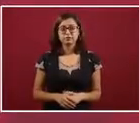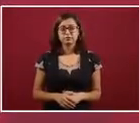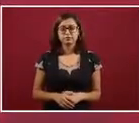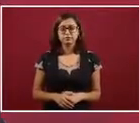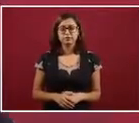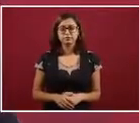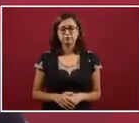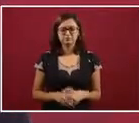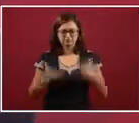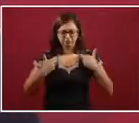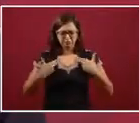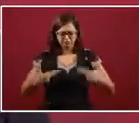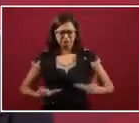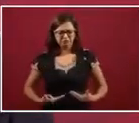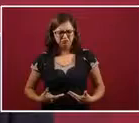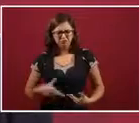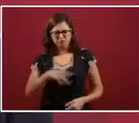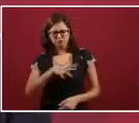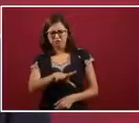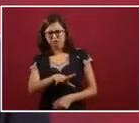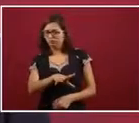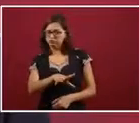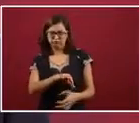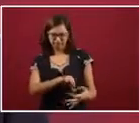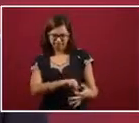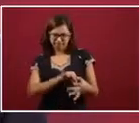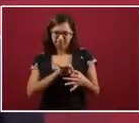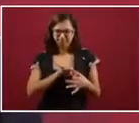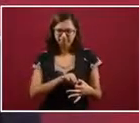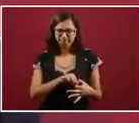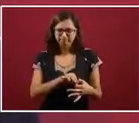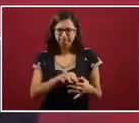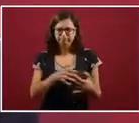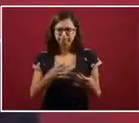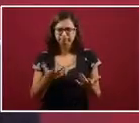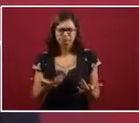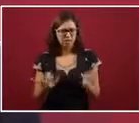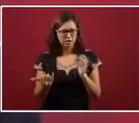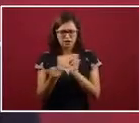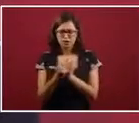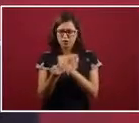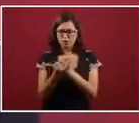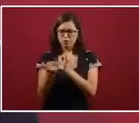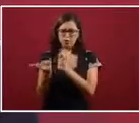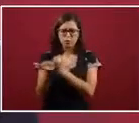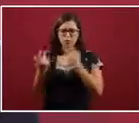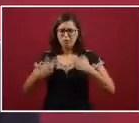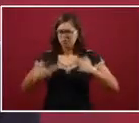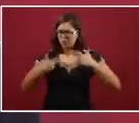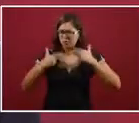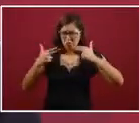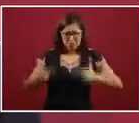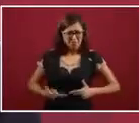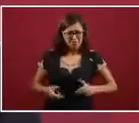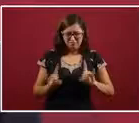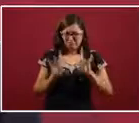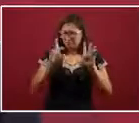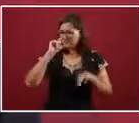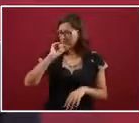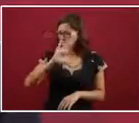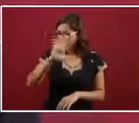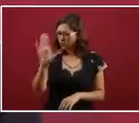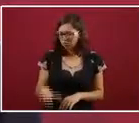humano me es ajeno, me da tristeza cuando pierde la vida cualquier ser humano.